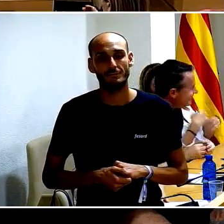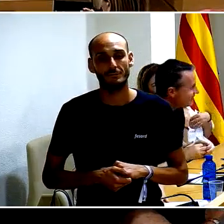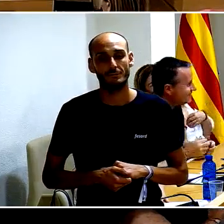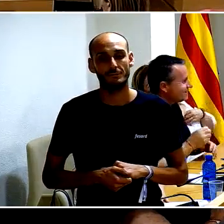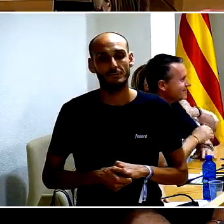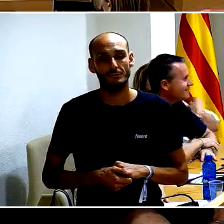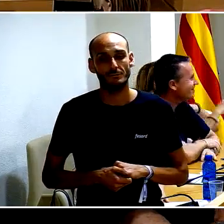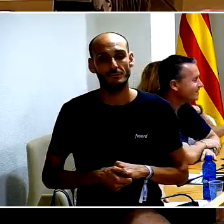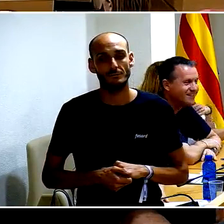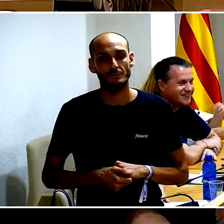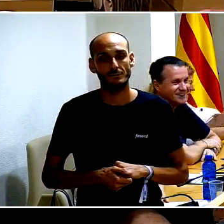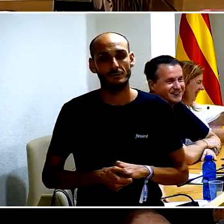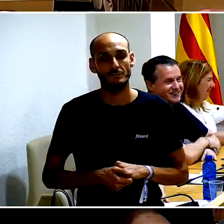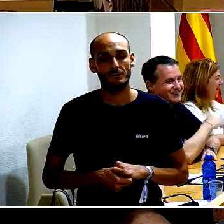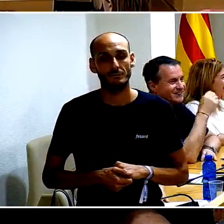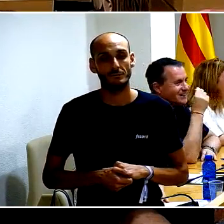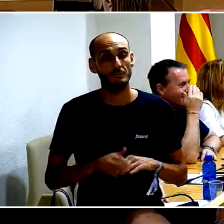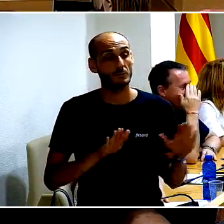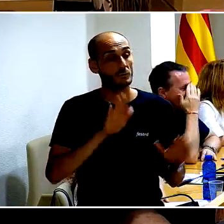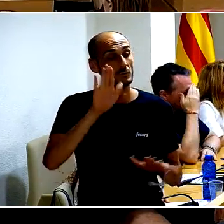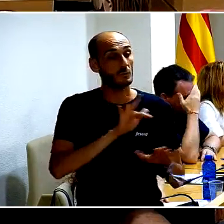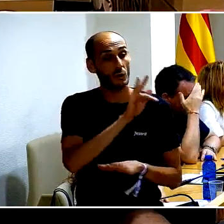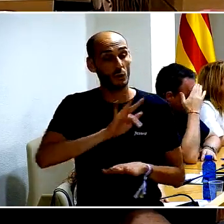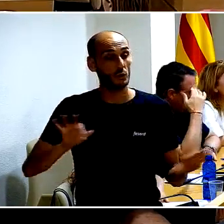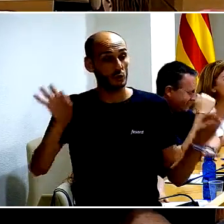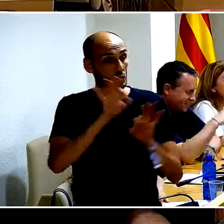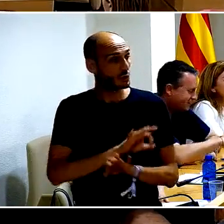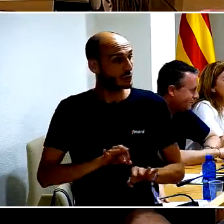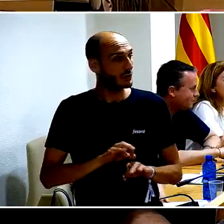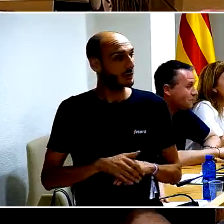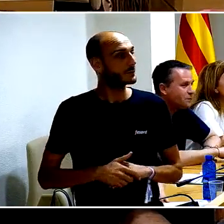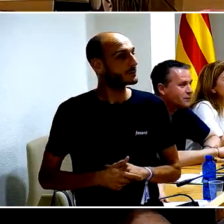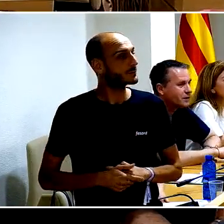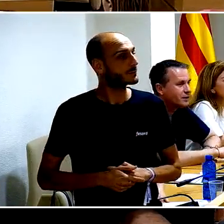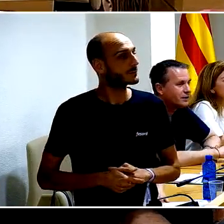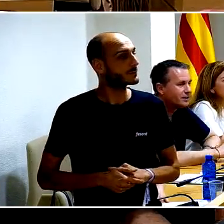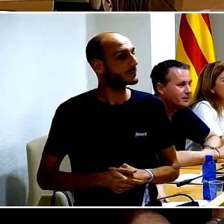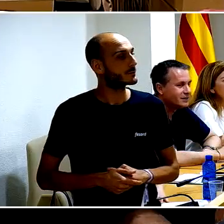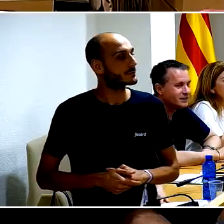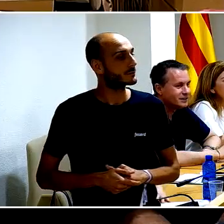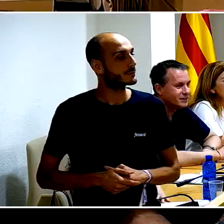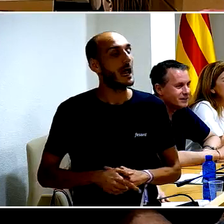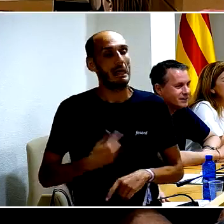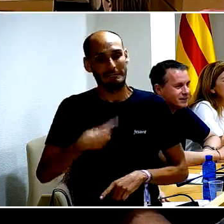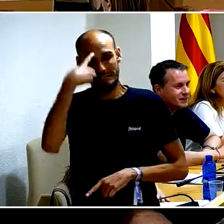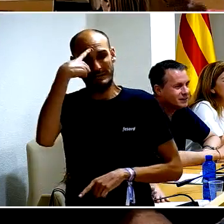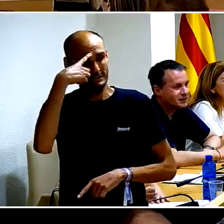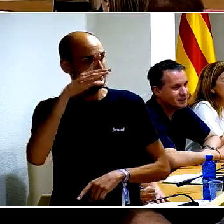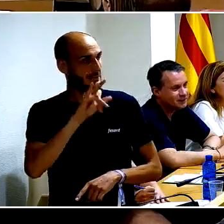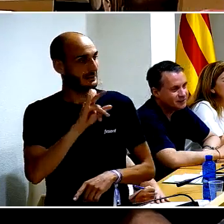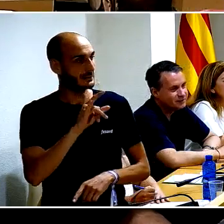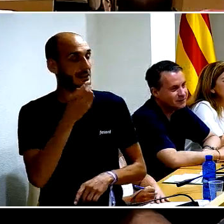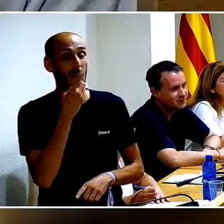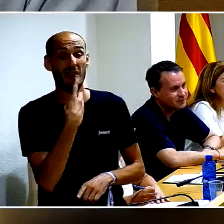Molt bé. Si no n'hi ha més paraules, passem a la vot. Ah. Sí. No, es que han dicho que no hay